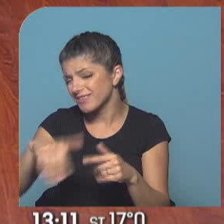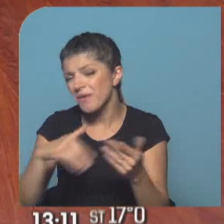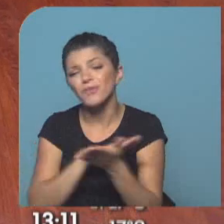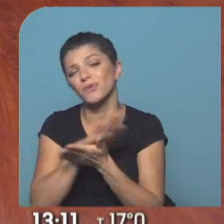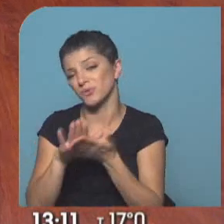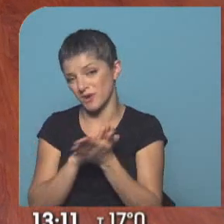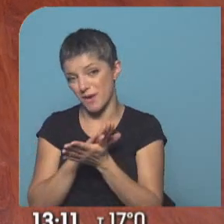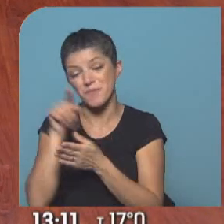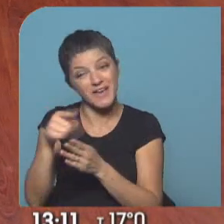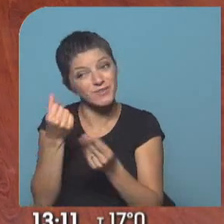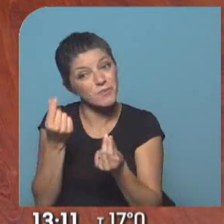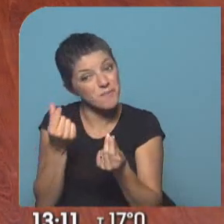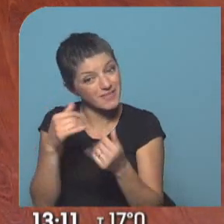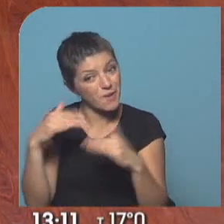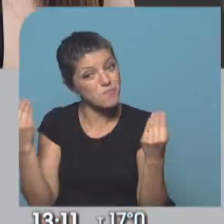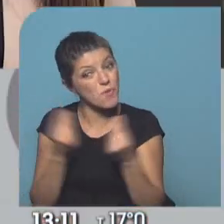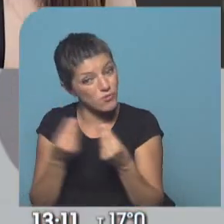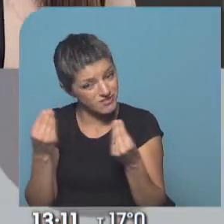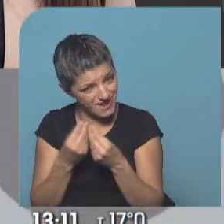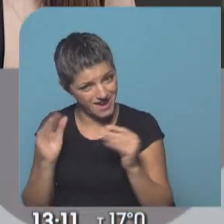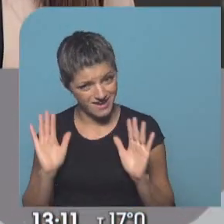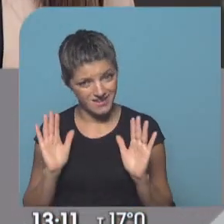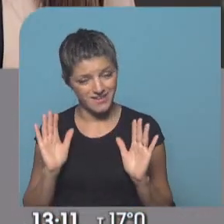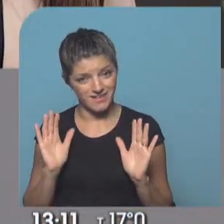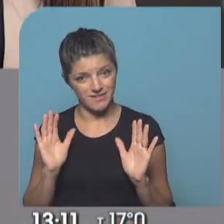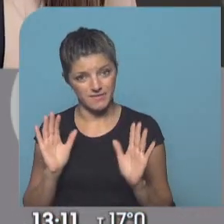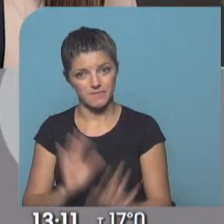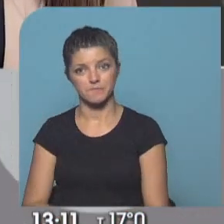la que está en juego. Yo creo que